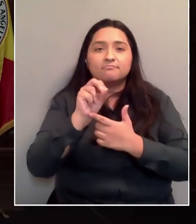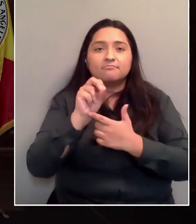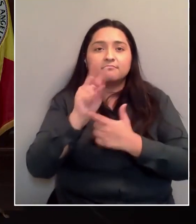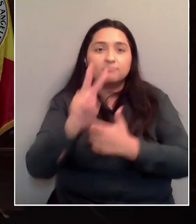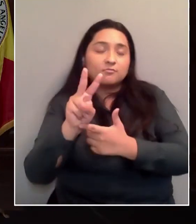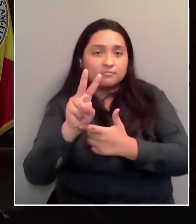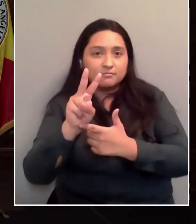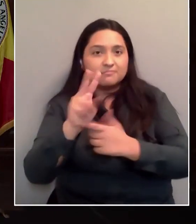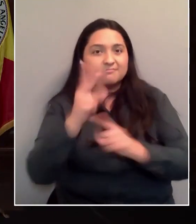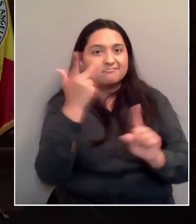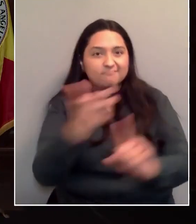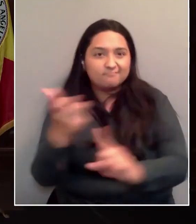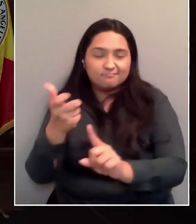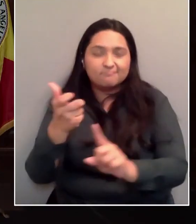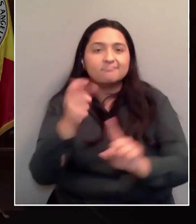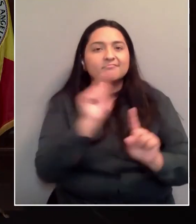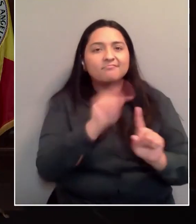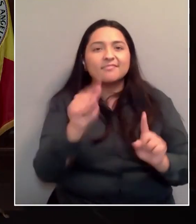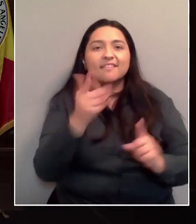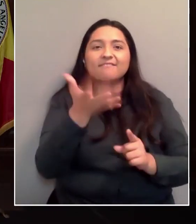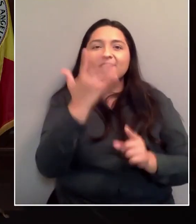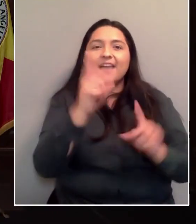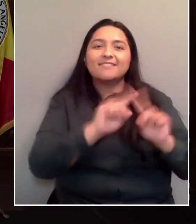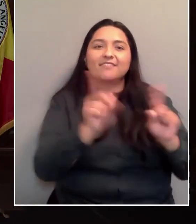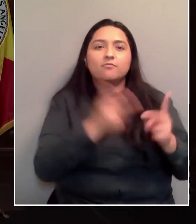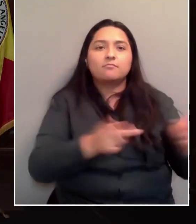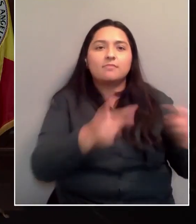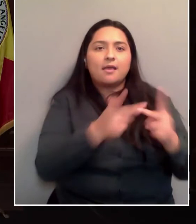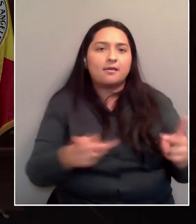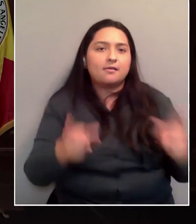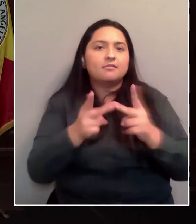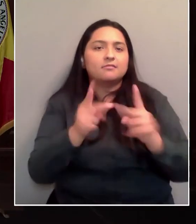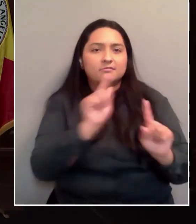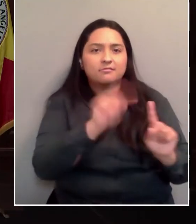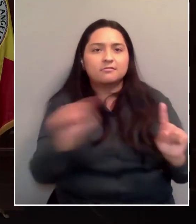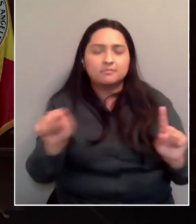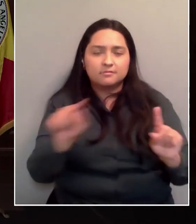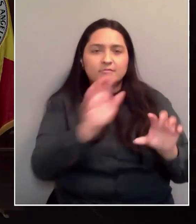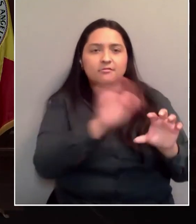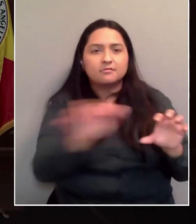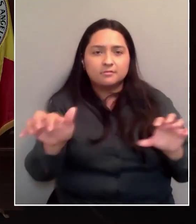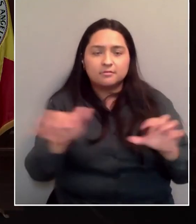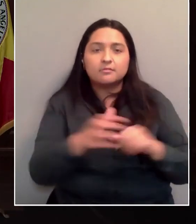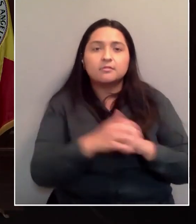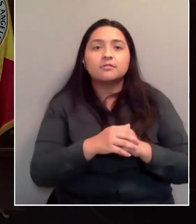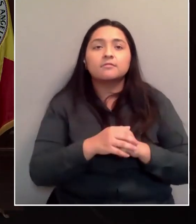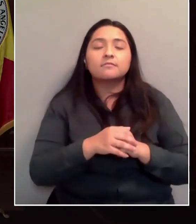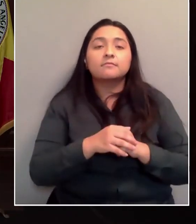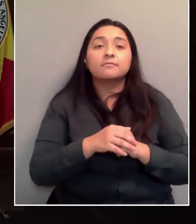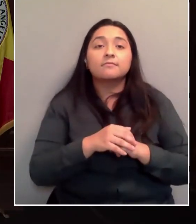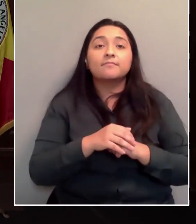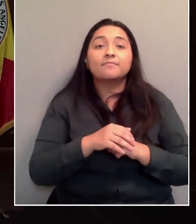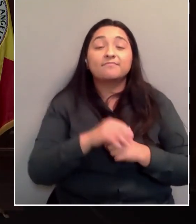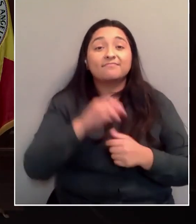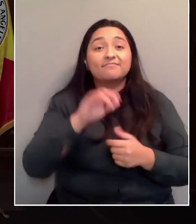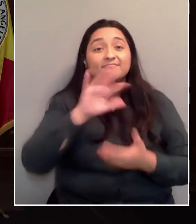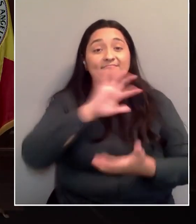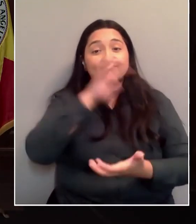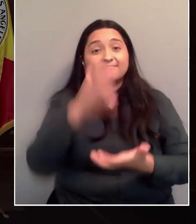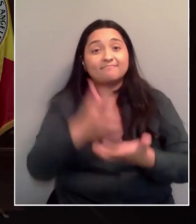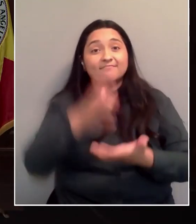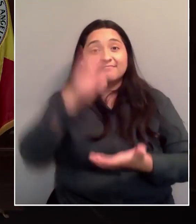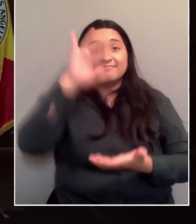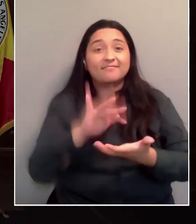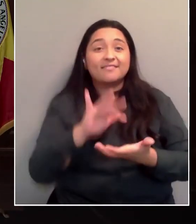sitios de vacunación. El noventa y ocho, noventa y ocho por ciento de la